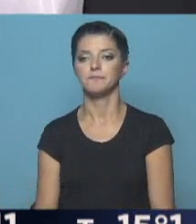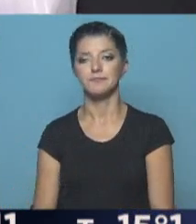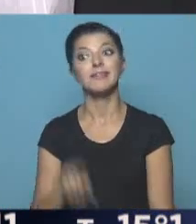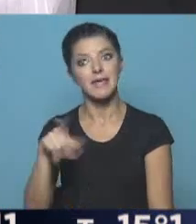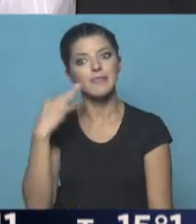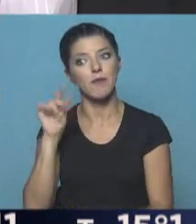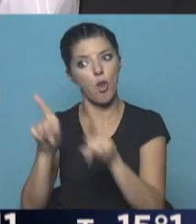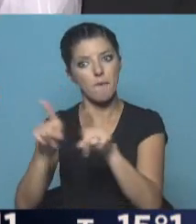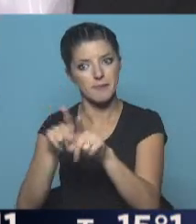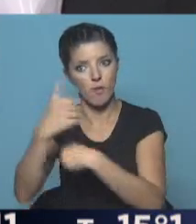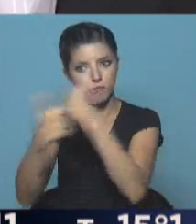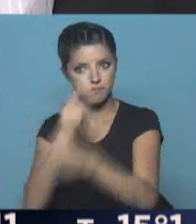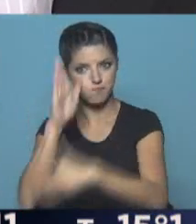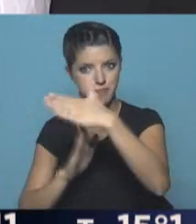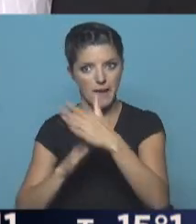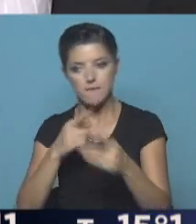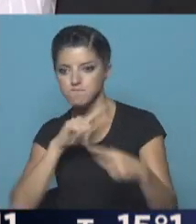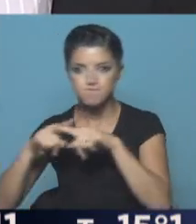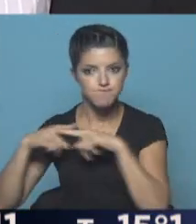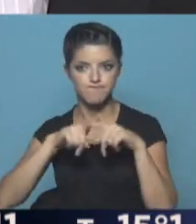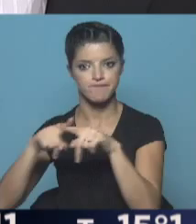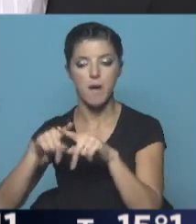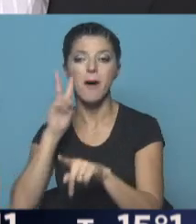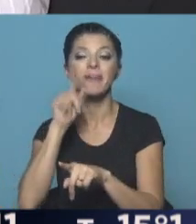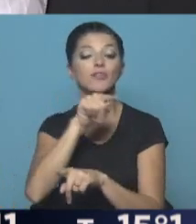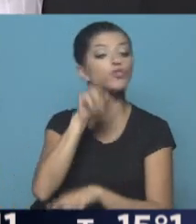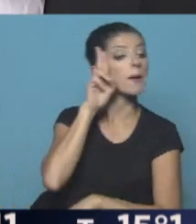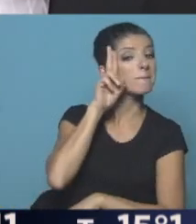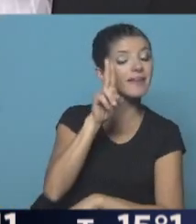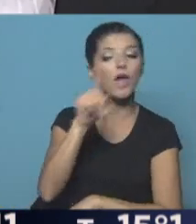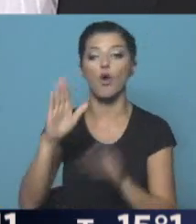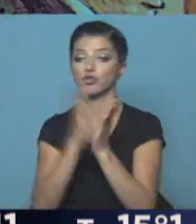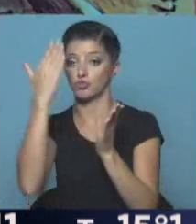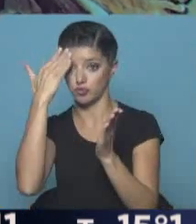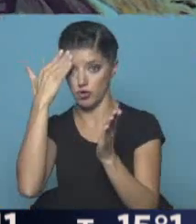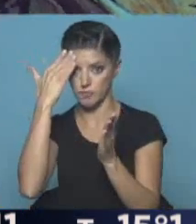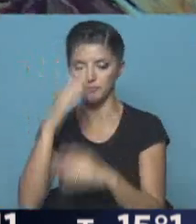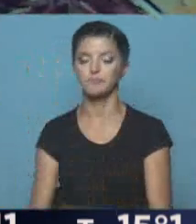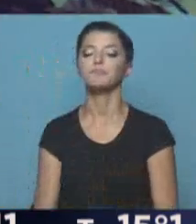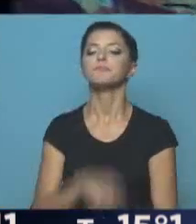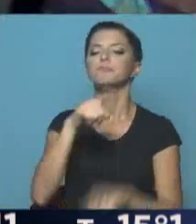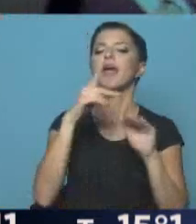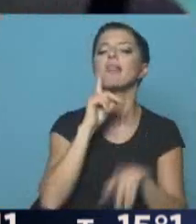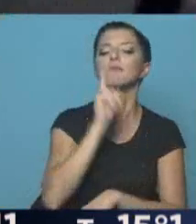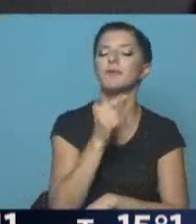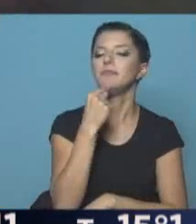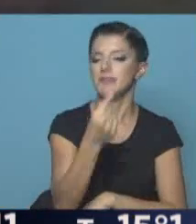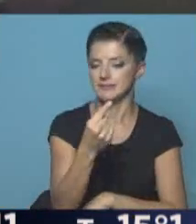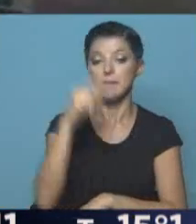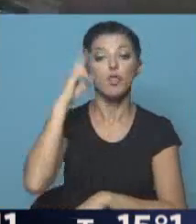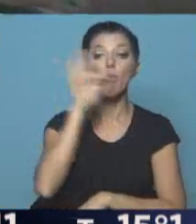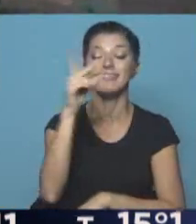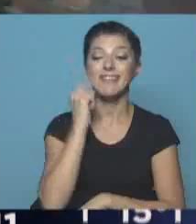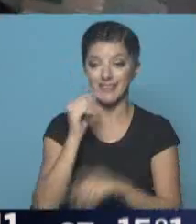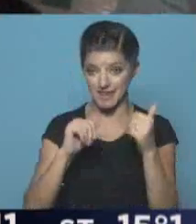pelear entre ellos y van a tener que lidiar entre ellos para ver si esto es constitucional. Impide el ingreso por 90 días a los inmigrantes de